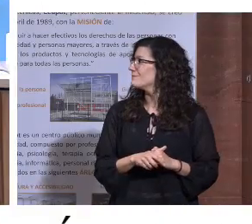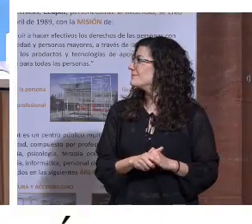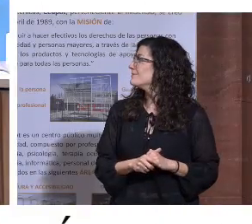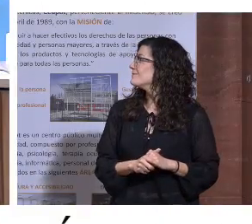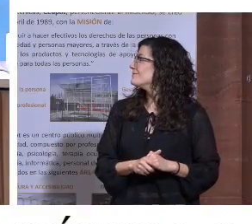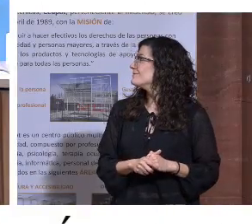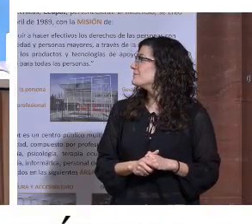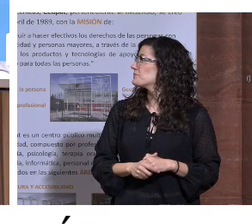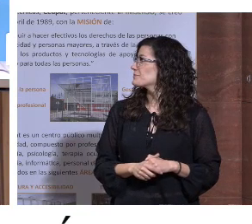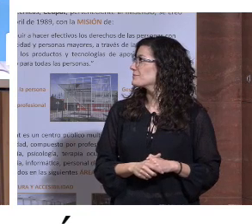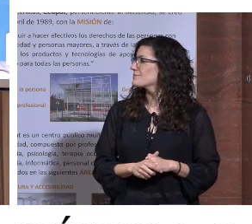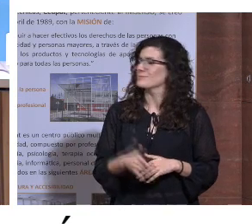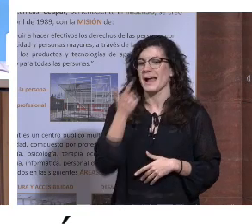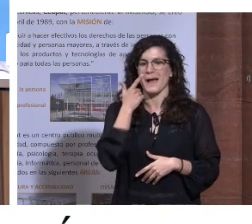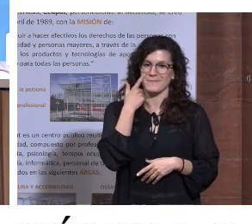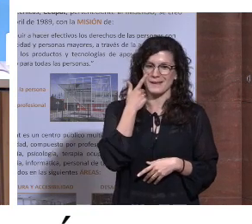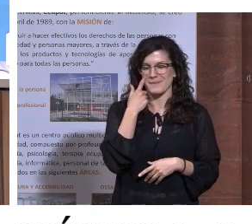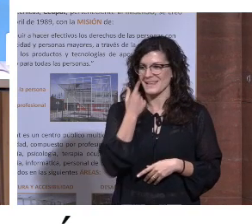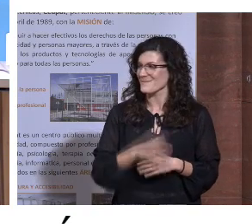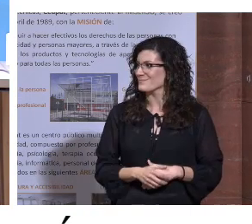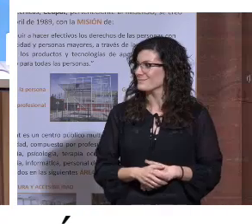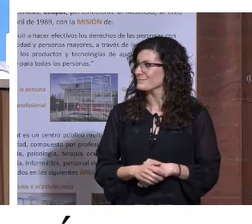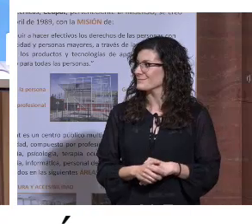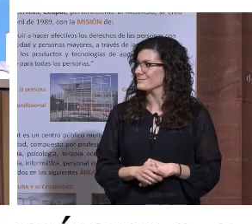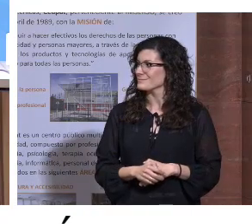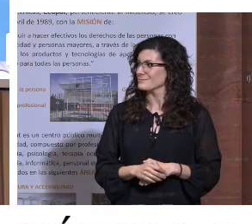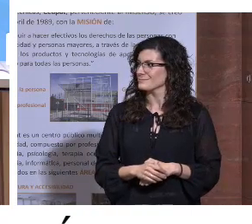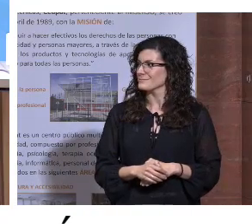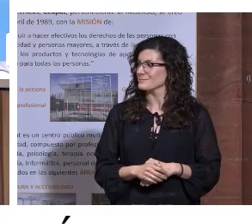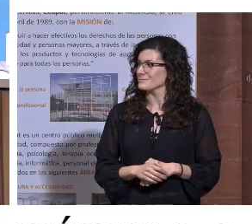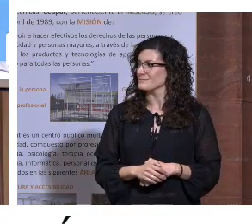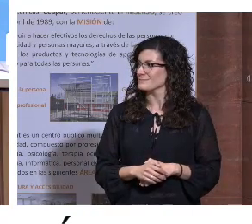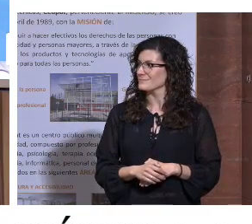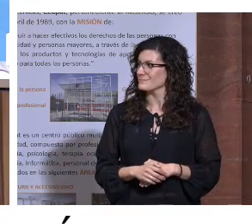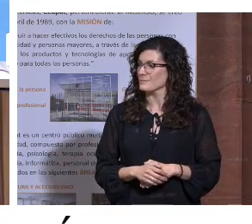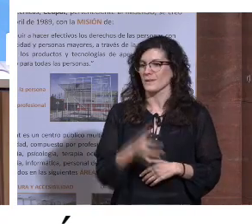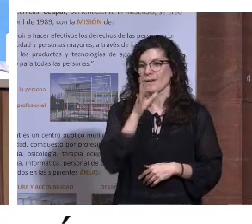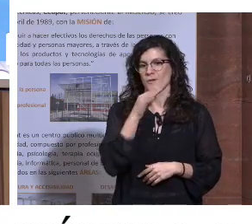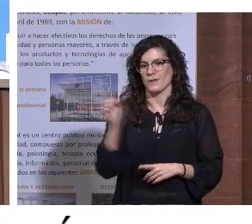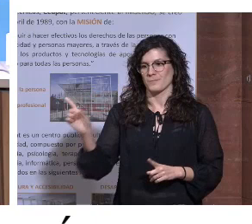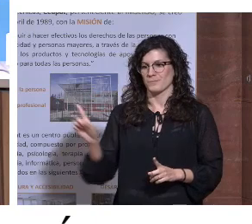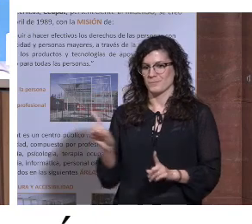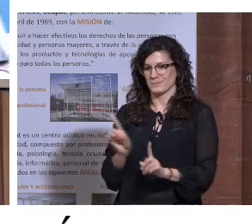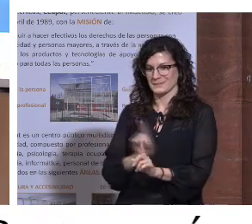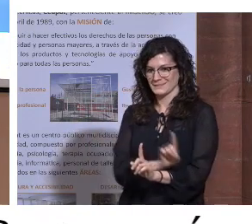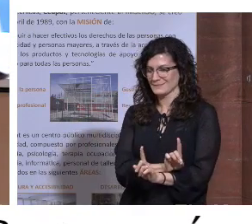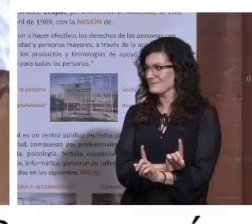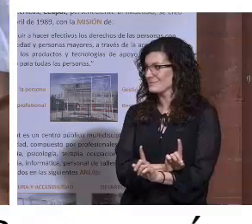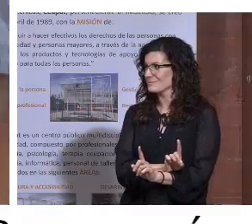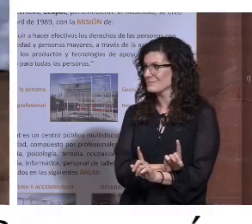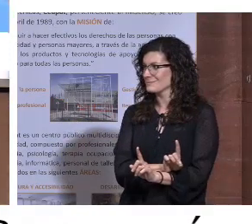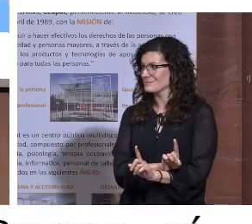Ahora voy a ver cómo es. A ver, así, hacia atrás, perfecto. Ahora me voy a poner detrás y tú quietecita